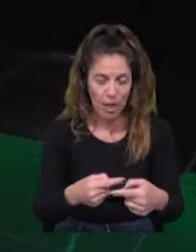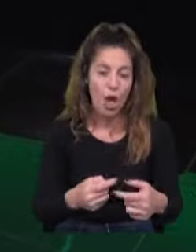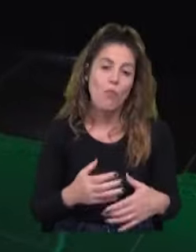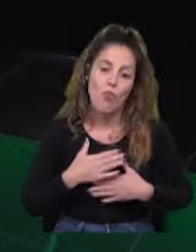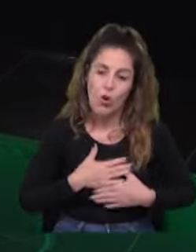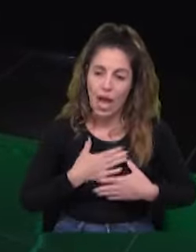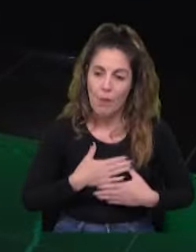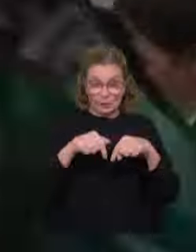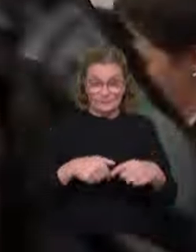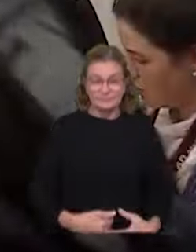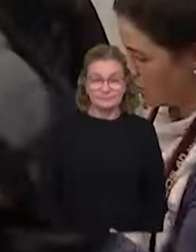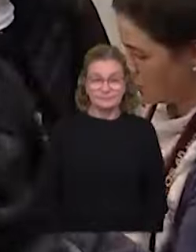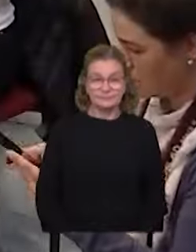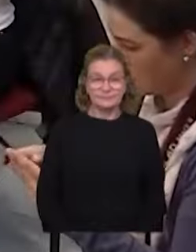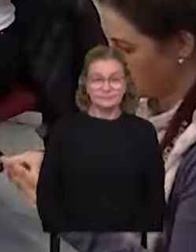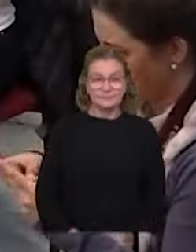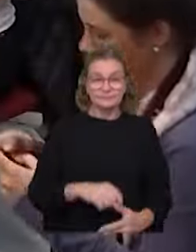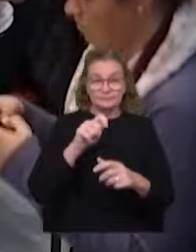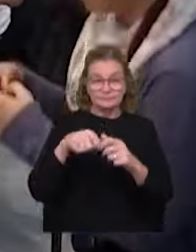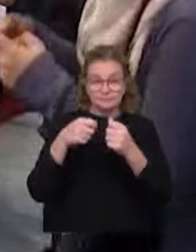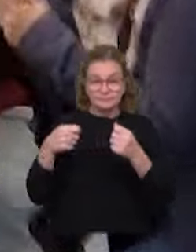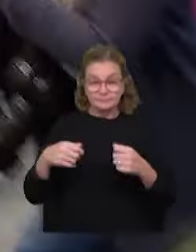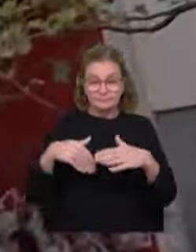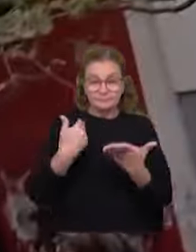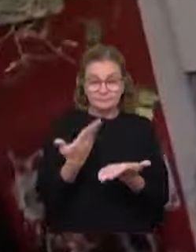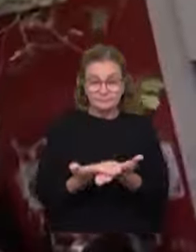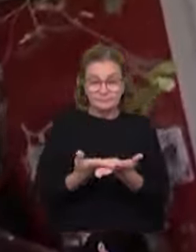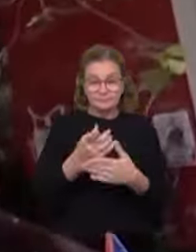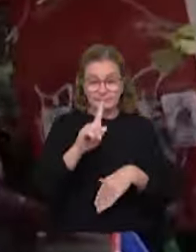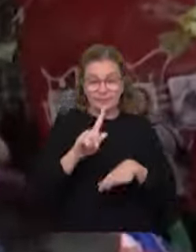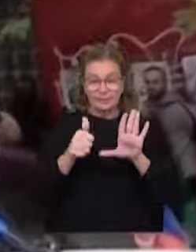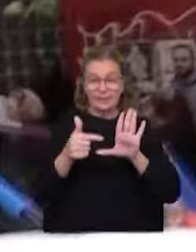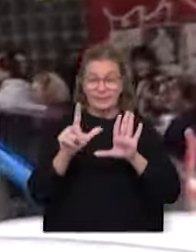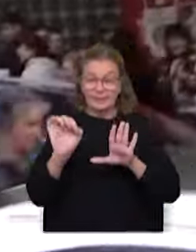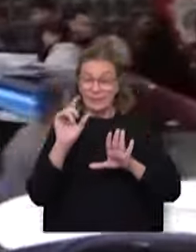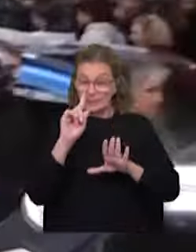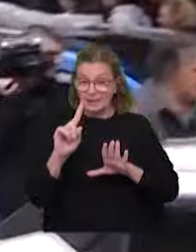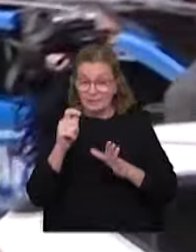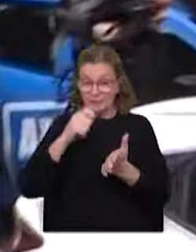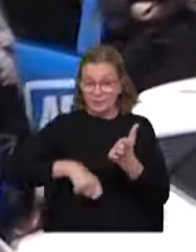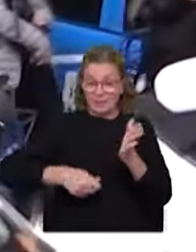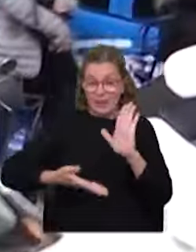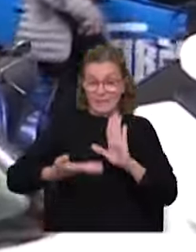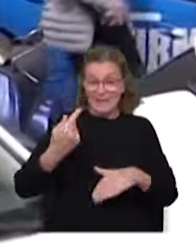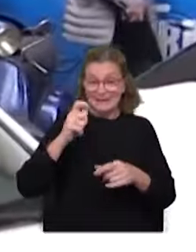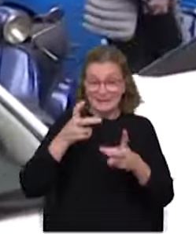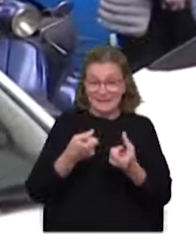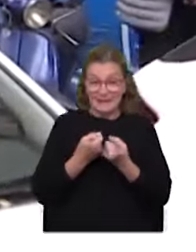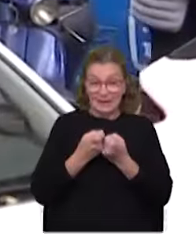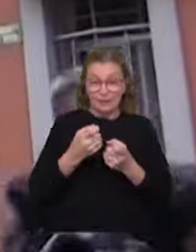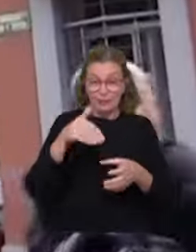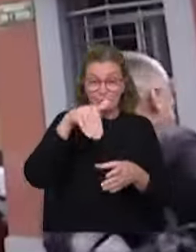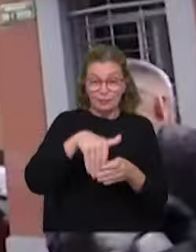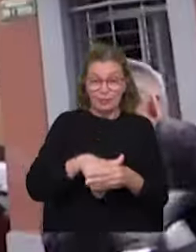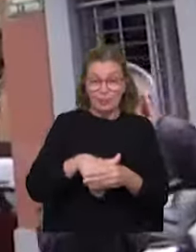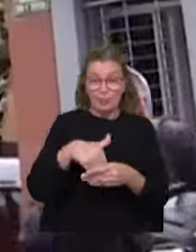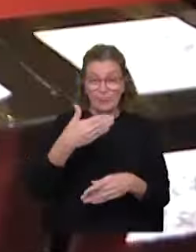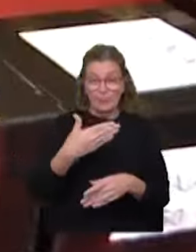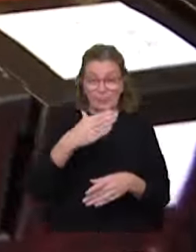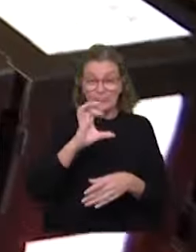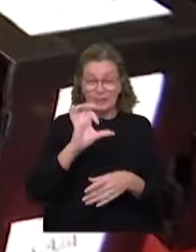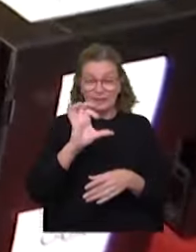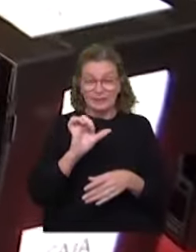amables Muchas gracias El pitn entregó 160,000 firmas más de las necesarias para habilitar el plebiscito de la seguridad